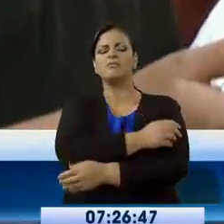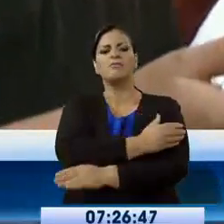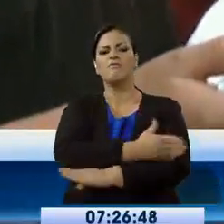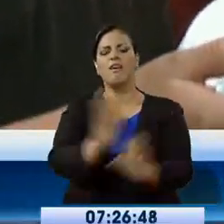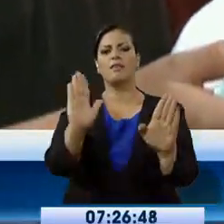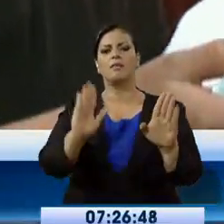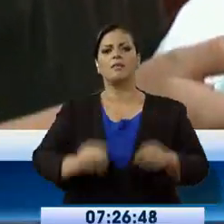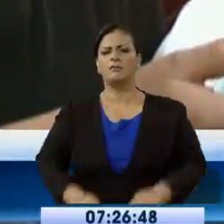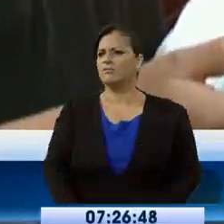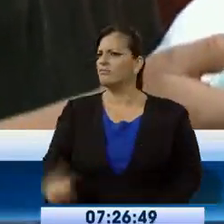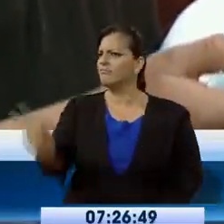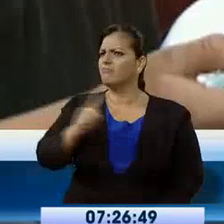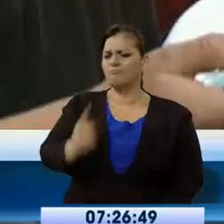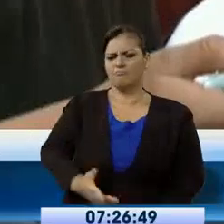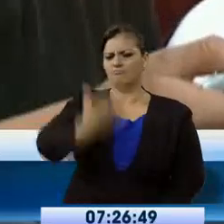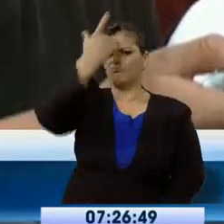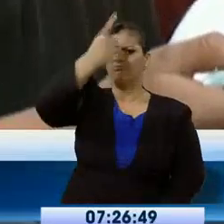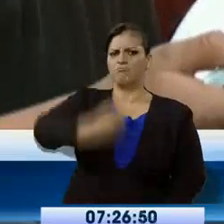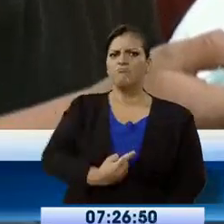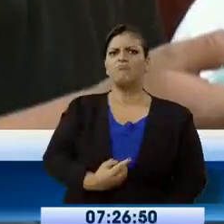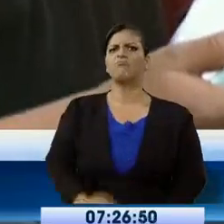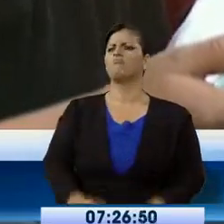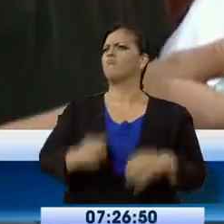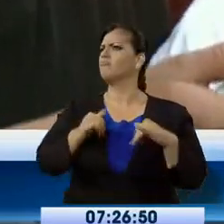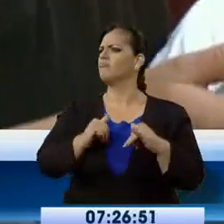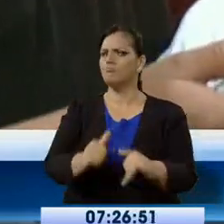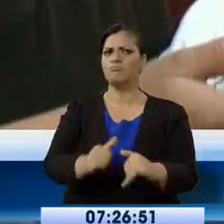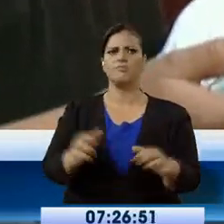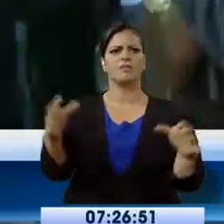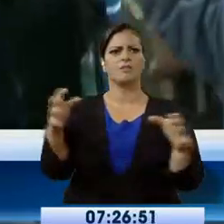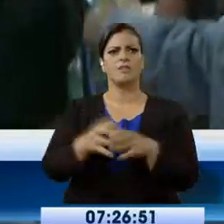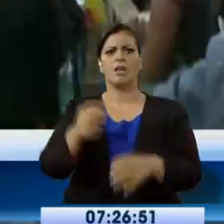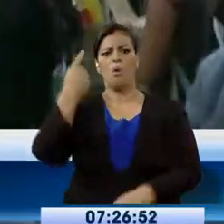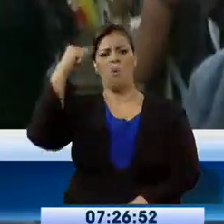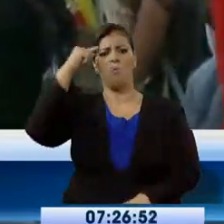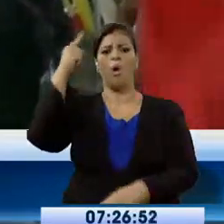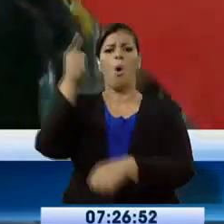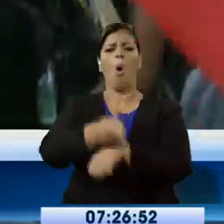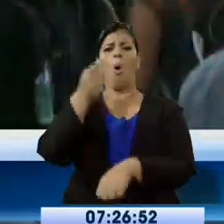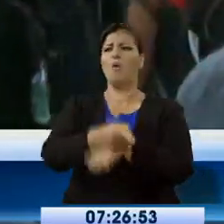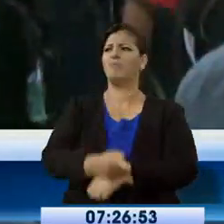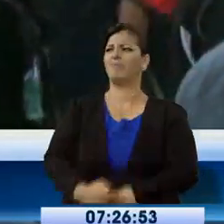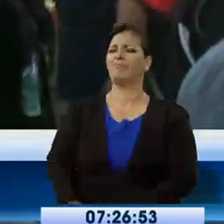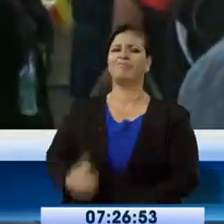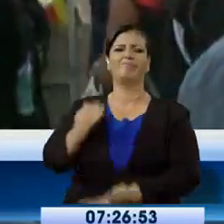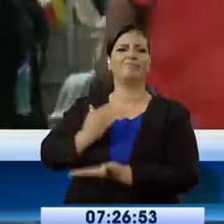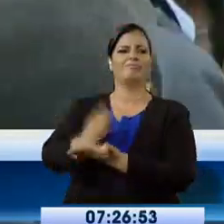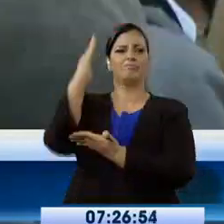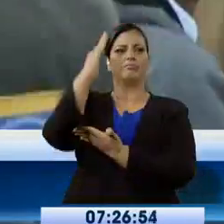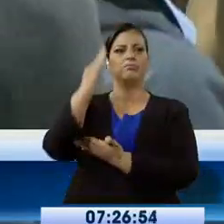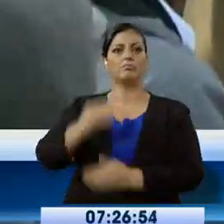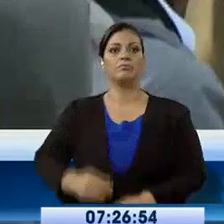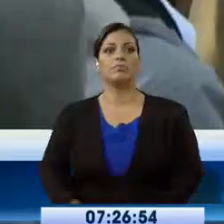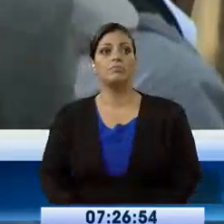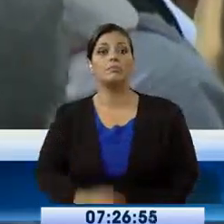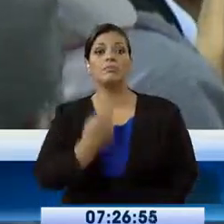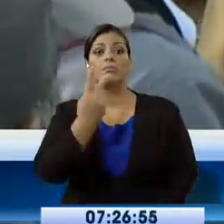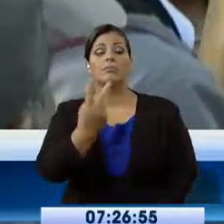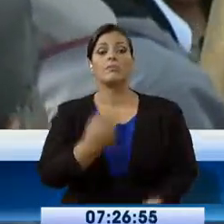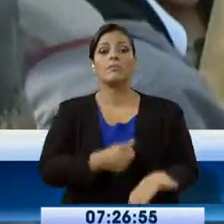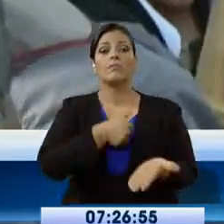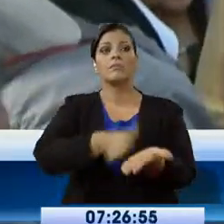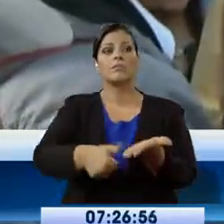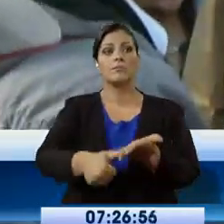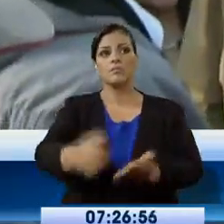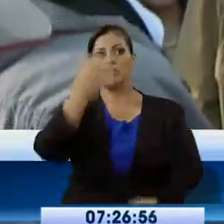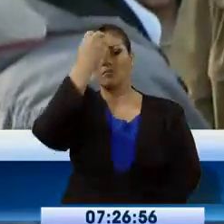legitimidad sindical, y eso no se rompe con ningún decreto. Y rechazan las últimas declaraciones del ministro de Educación, que los acusó